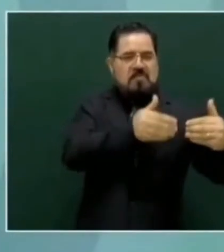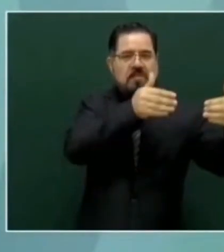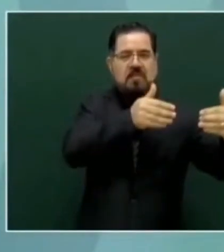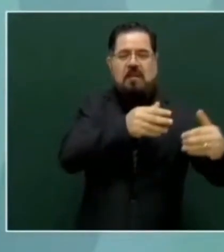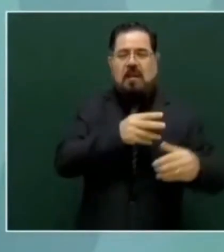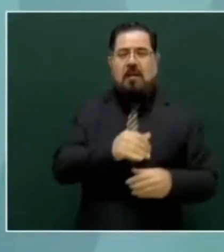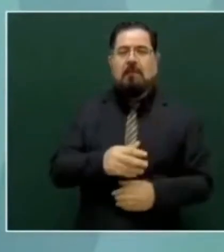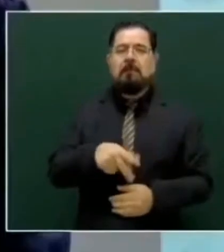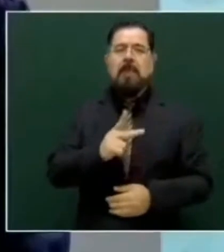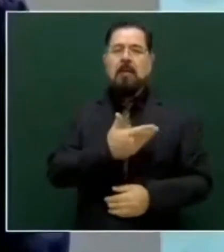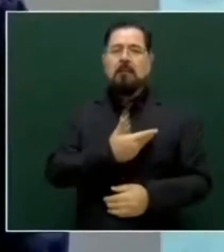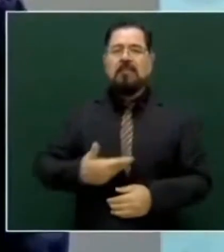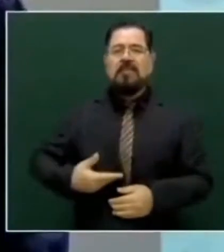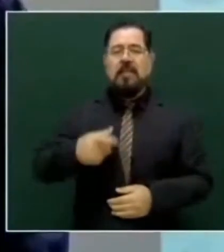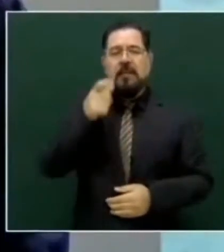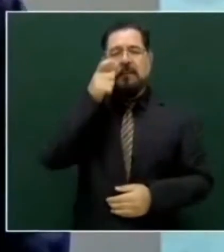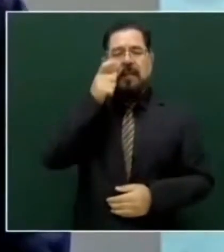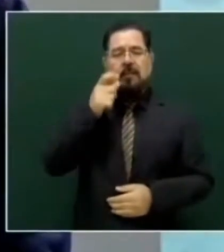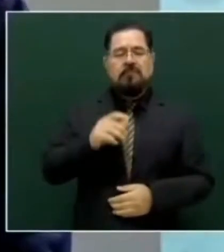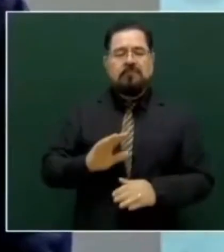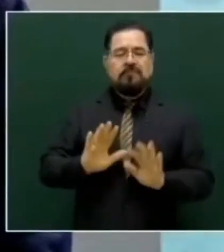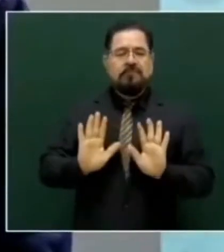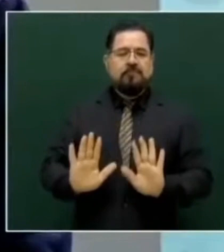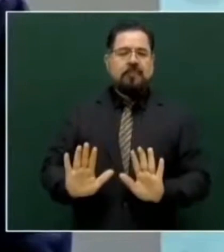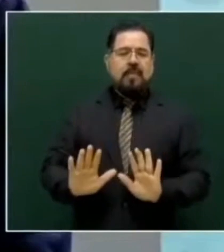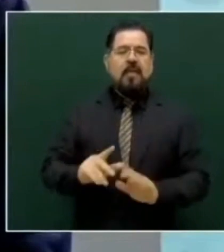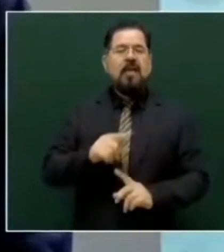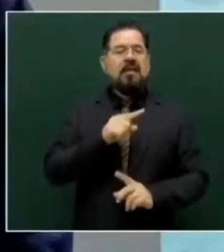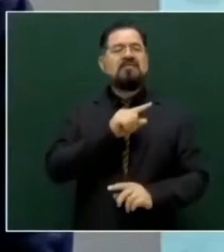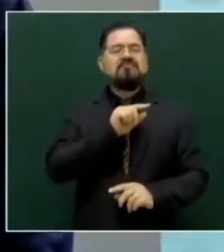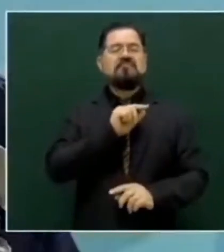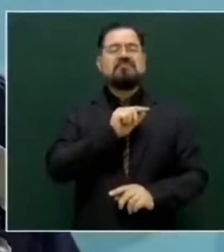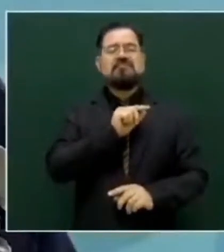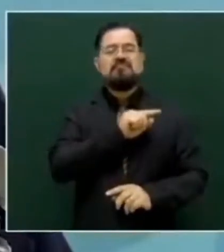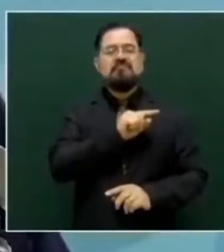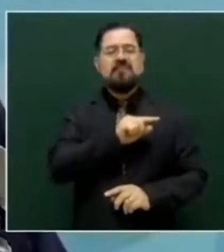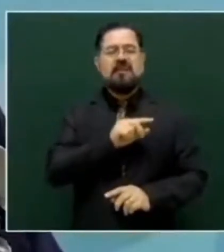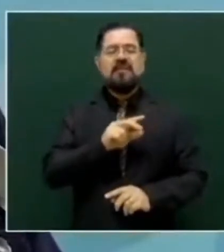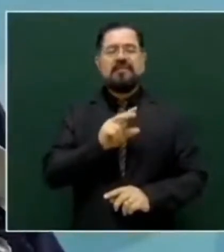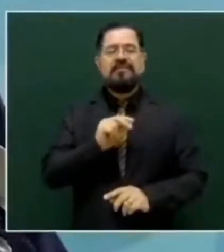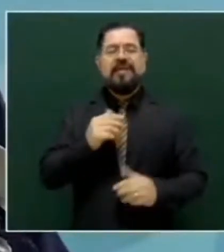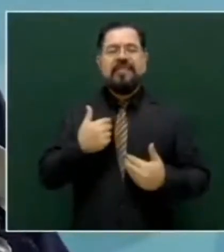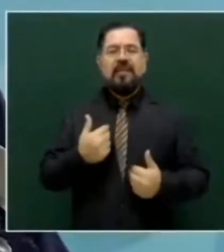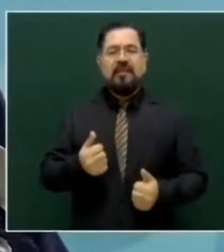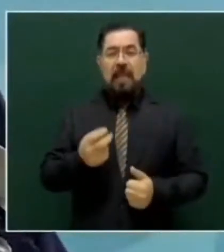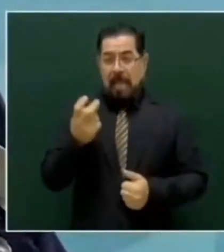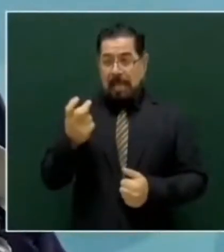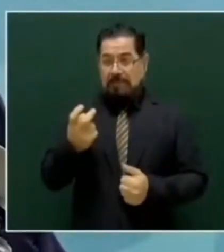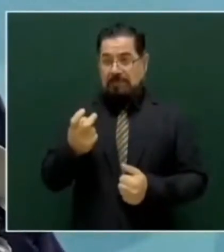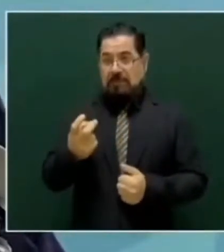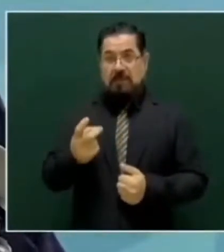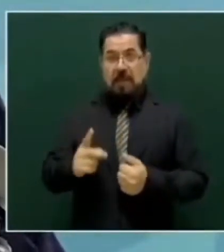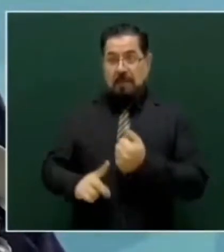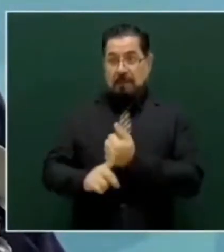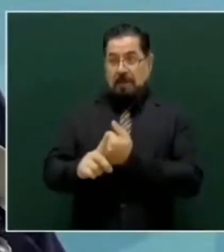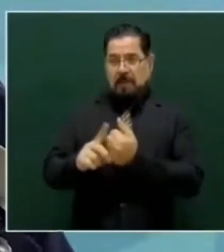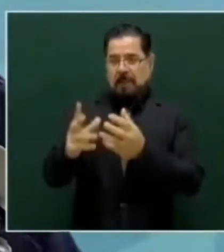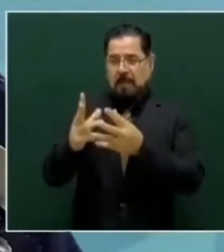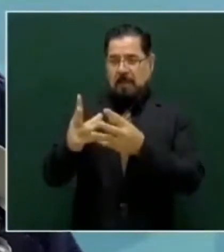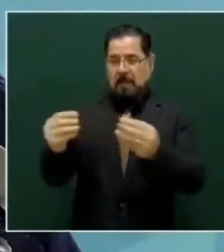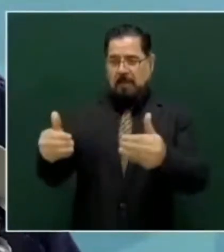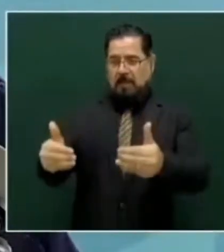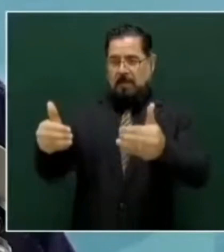El presidente Biden entiende de que eso no resuelve el problema. Y